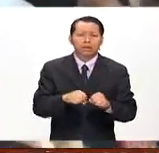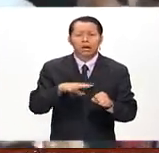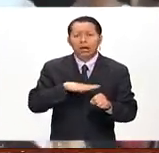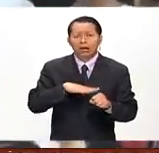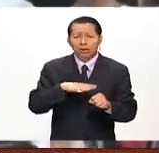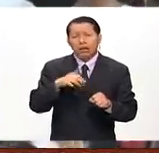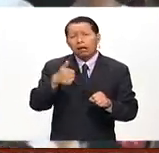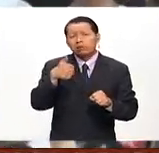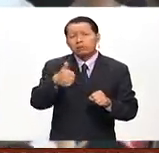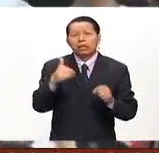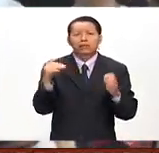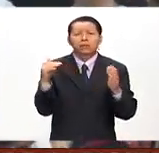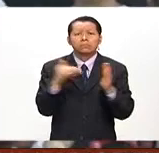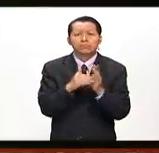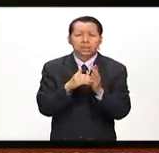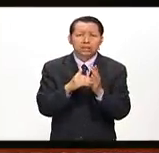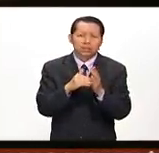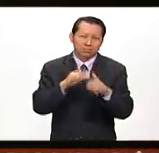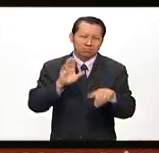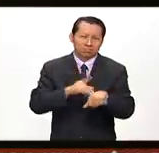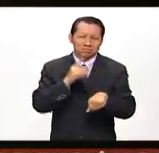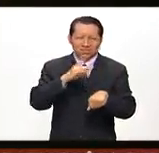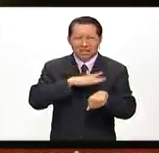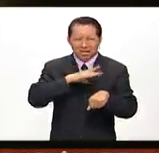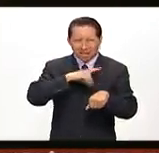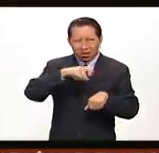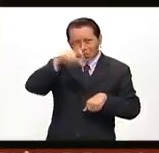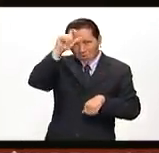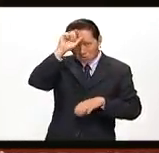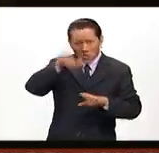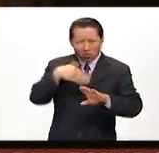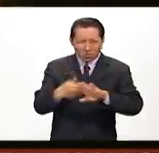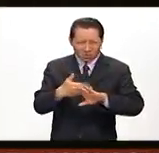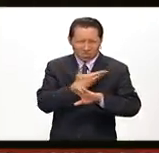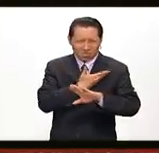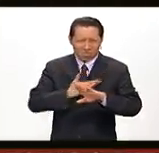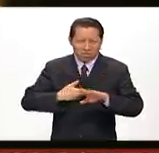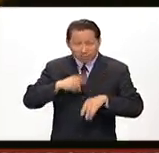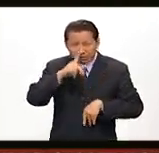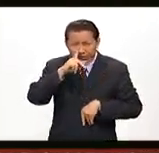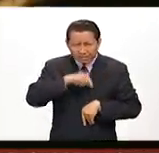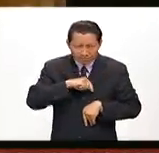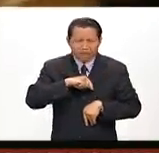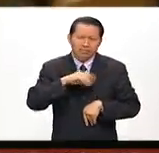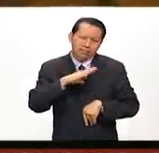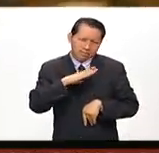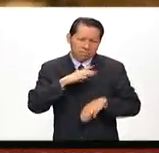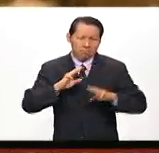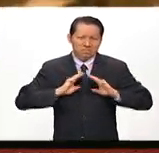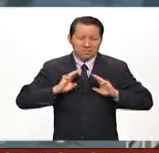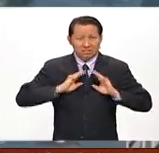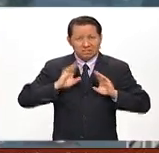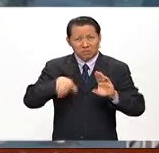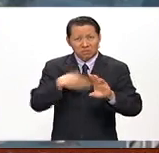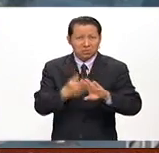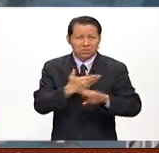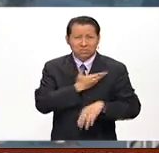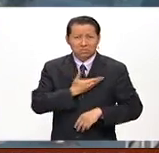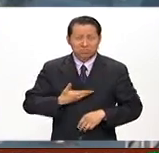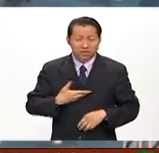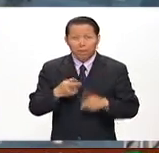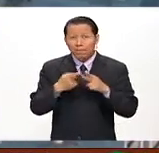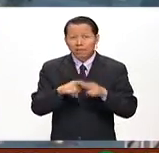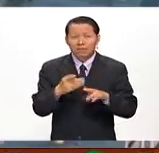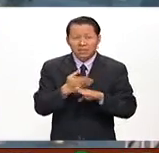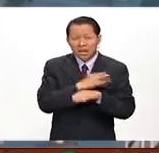de 6.000 después del fallido intento de golpe de Estado militar en ese país que se empezó a fraguar